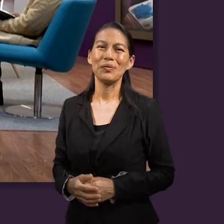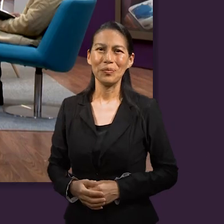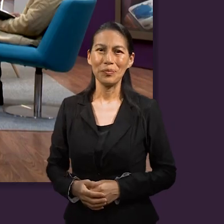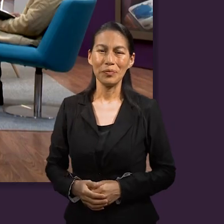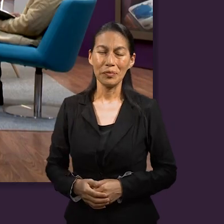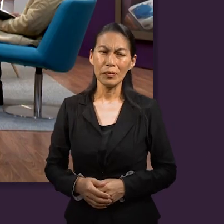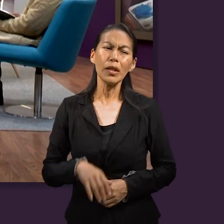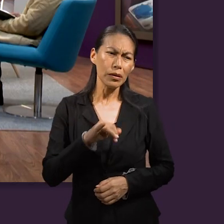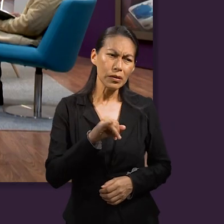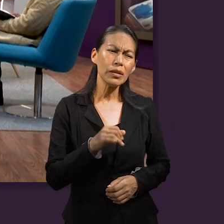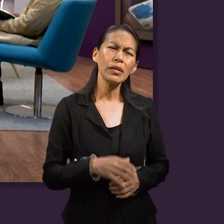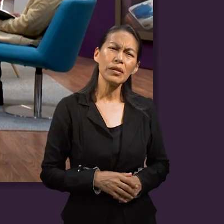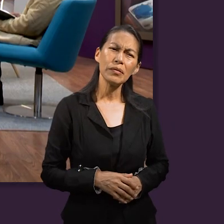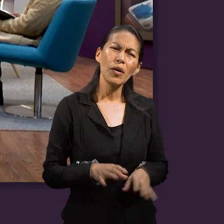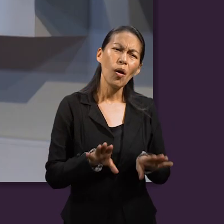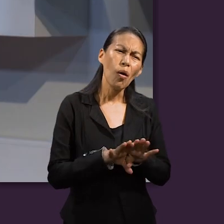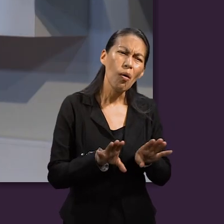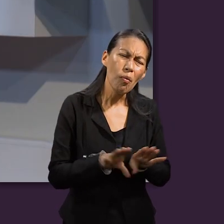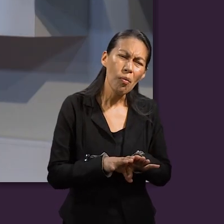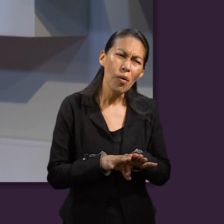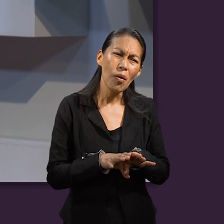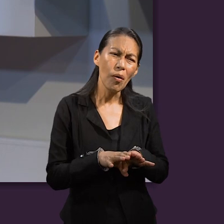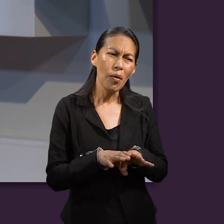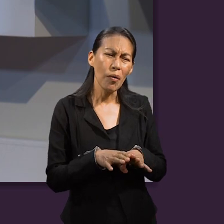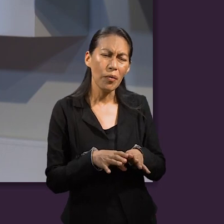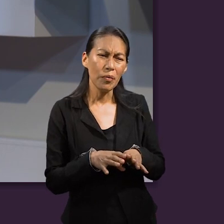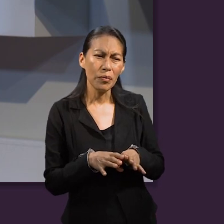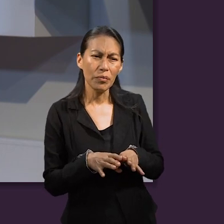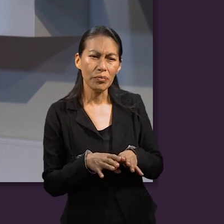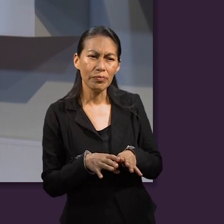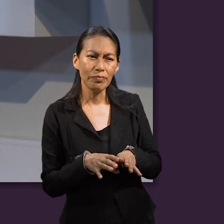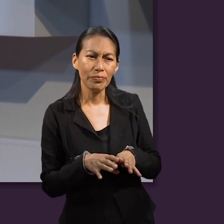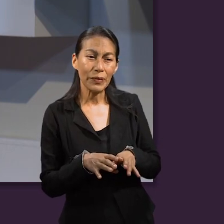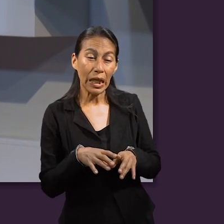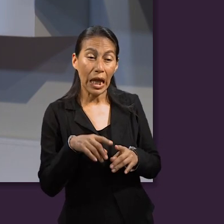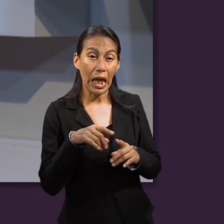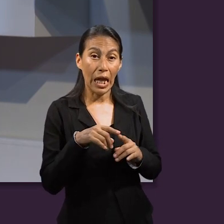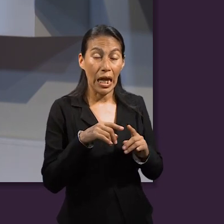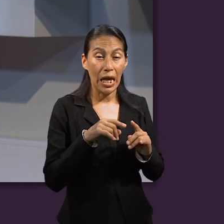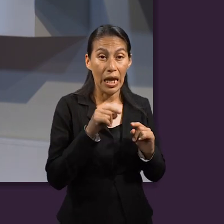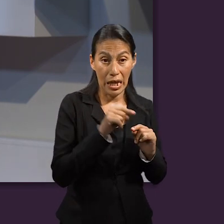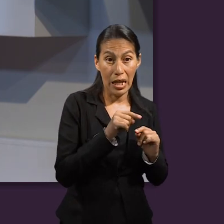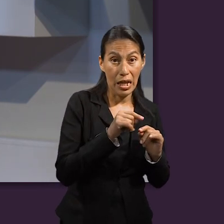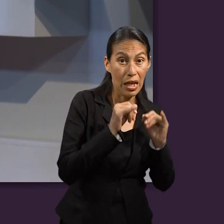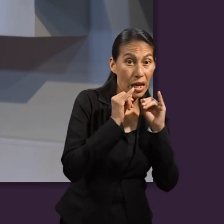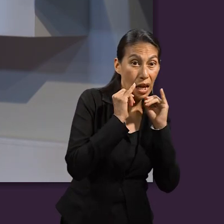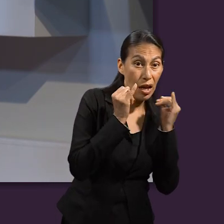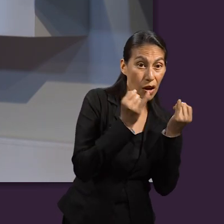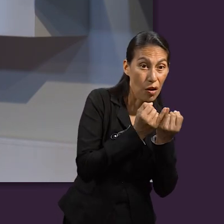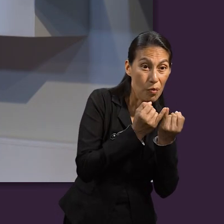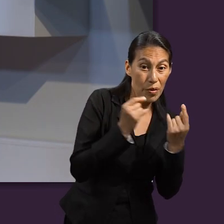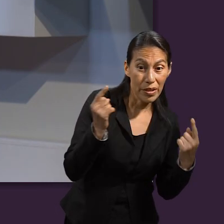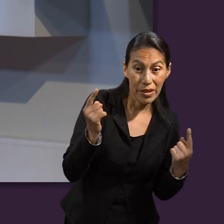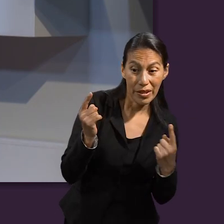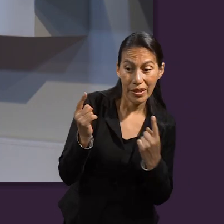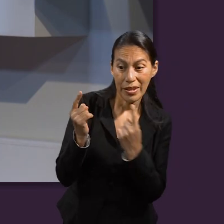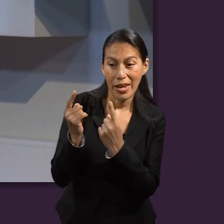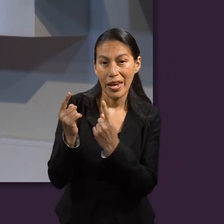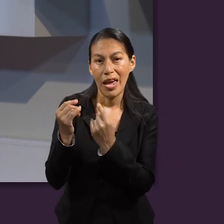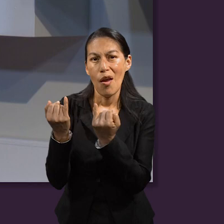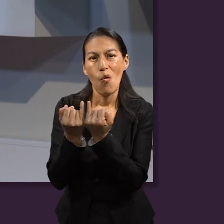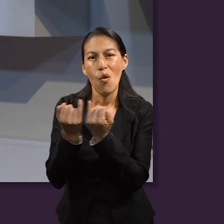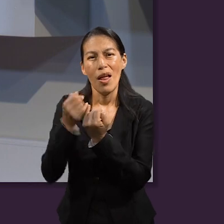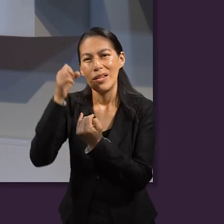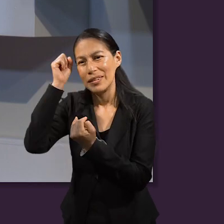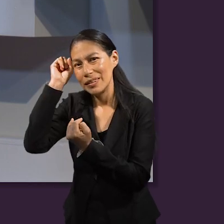que es que es bastante reconfortante ver que él llega y se convierte llega en la posición de un siervo ante su